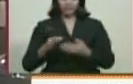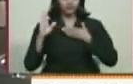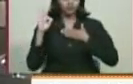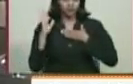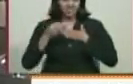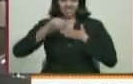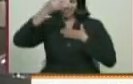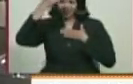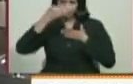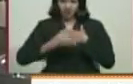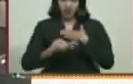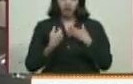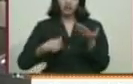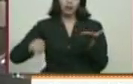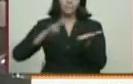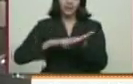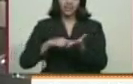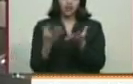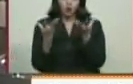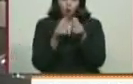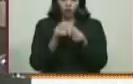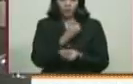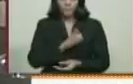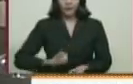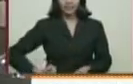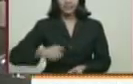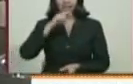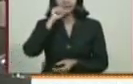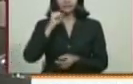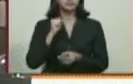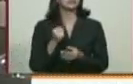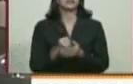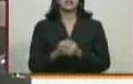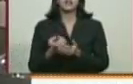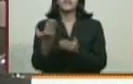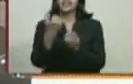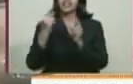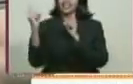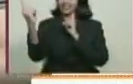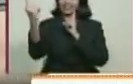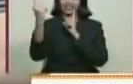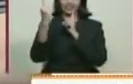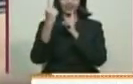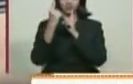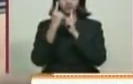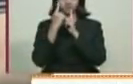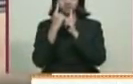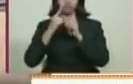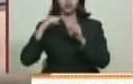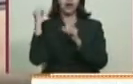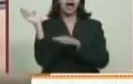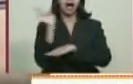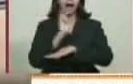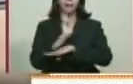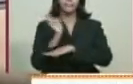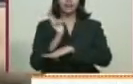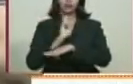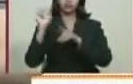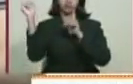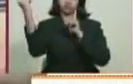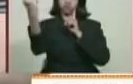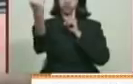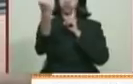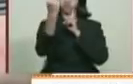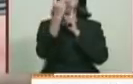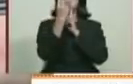nosotros, te repito, al lado del ciudadano presidente de la República, venía en línea recta y a una alta velocidad